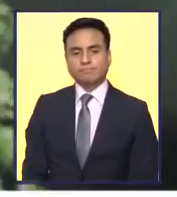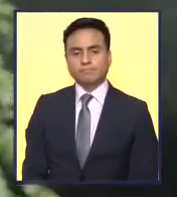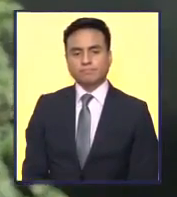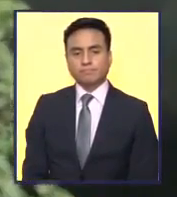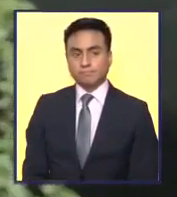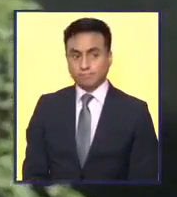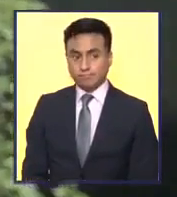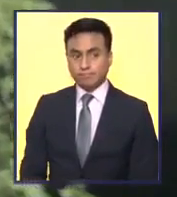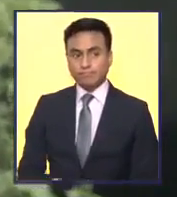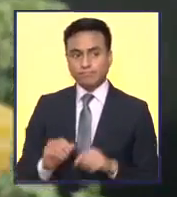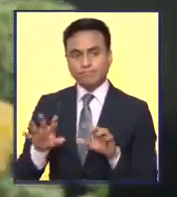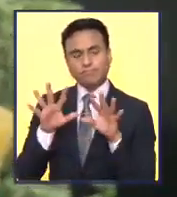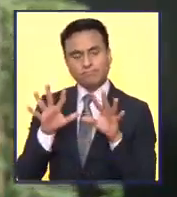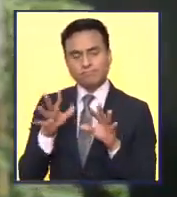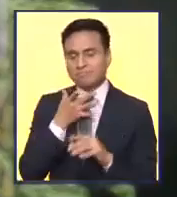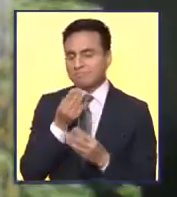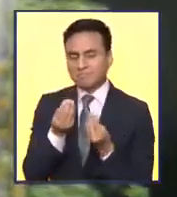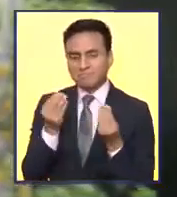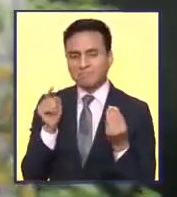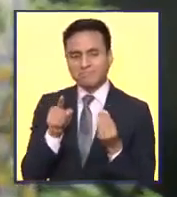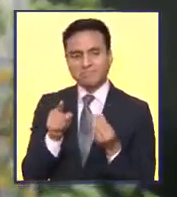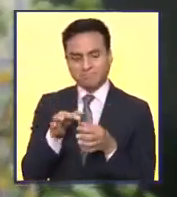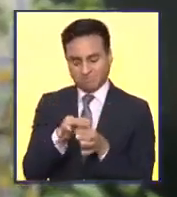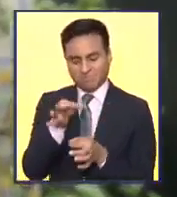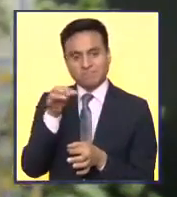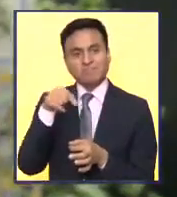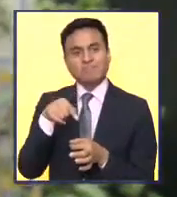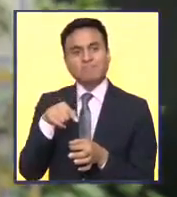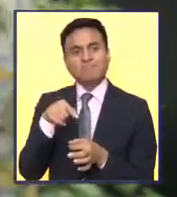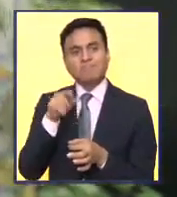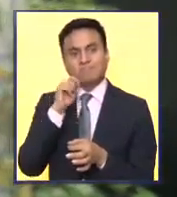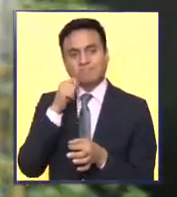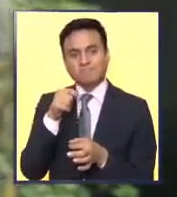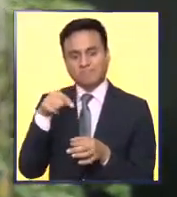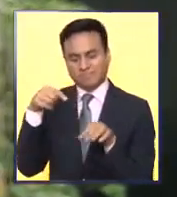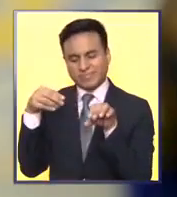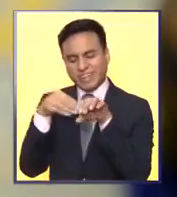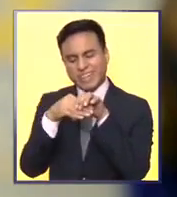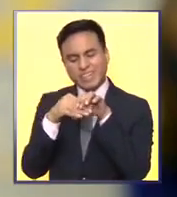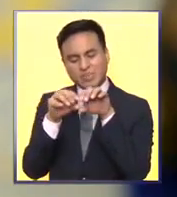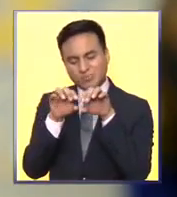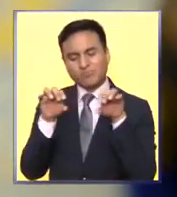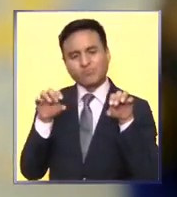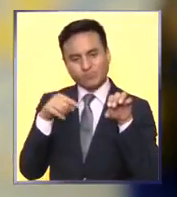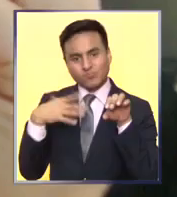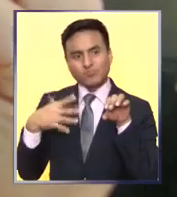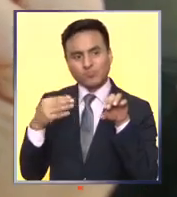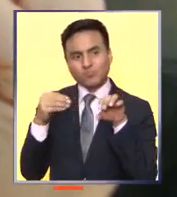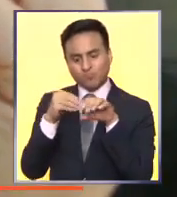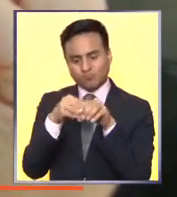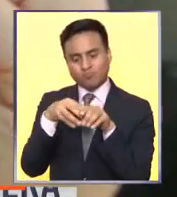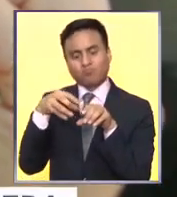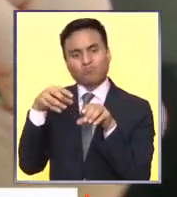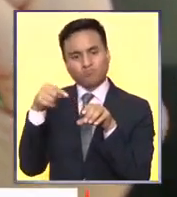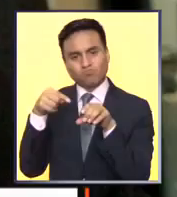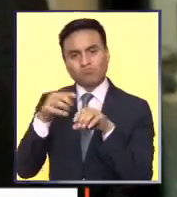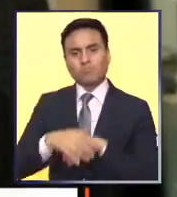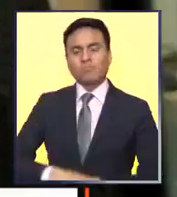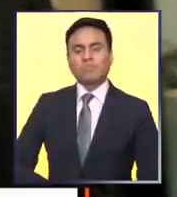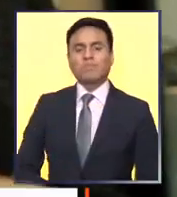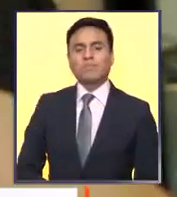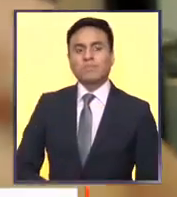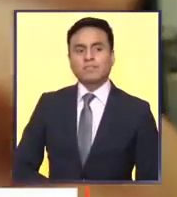Cosas a destacar y que me han gustado mucho de los churros de Soy Churro. La cantidad de relleno que le ponen a sus churros, bastante abundante.